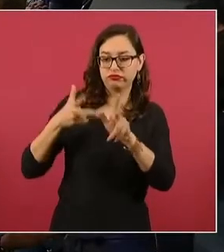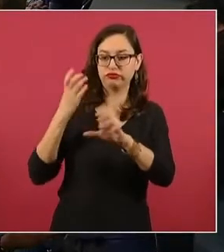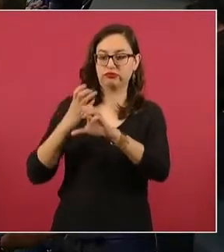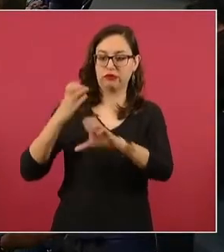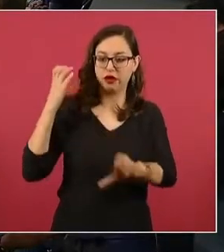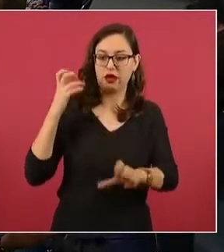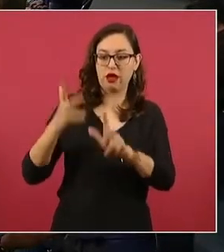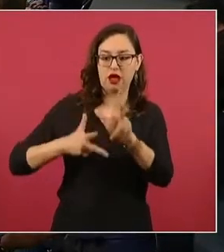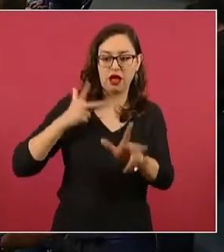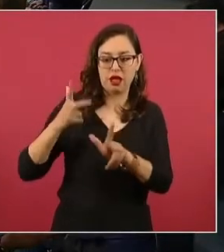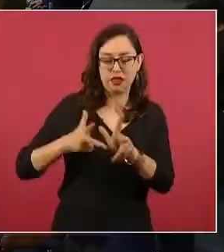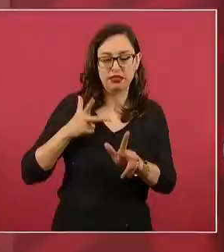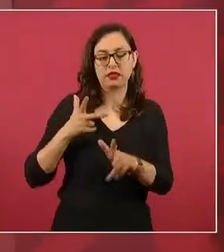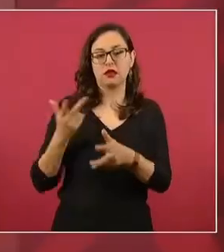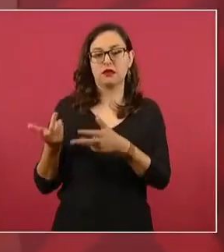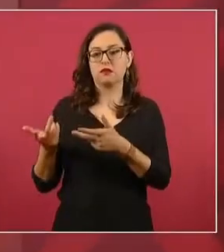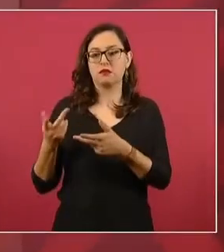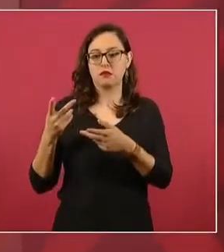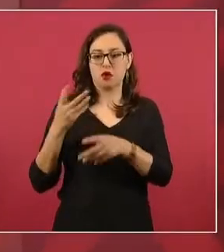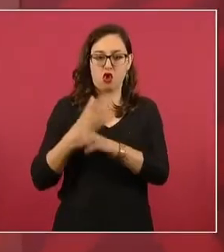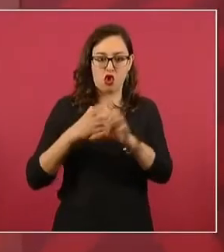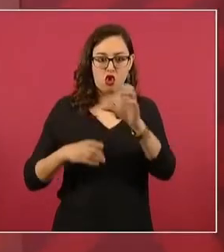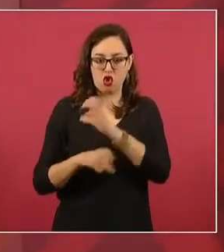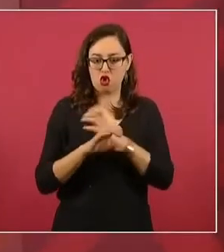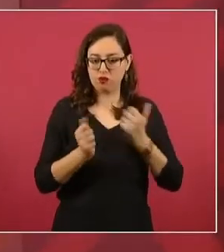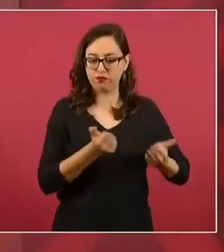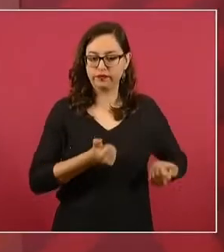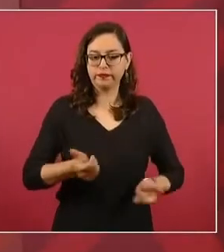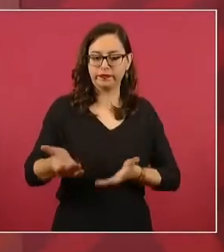carga y tren de pasajero,